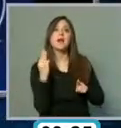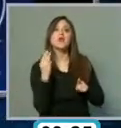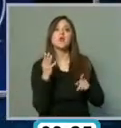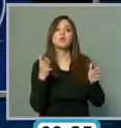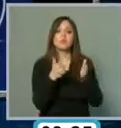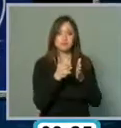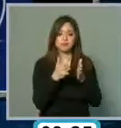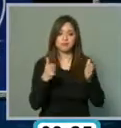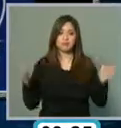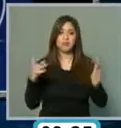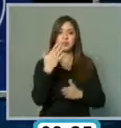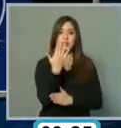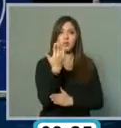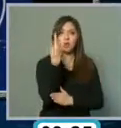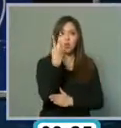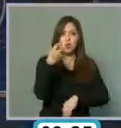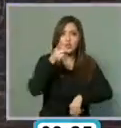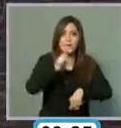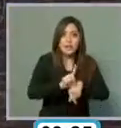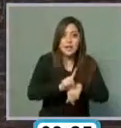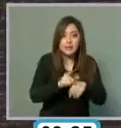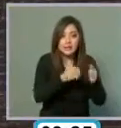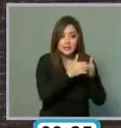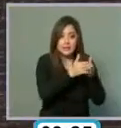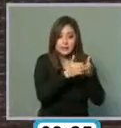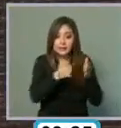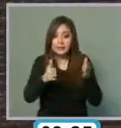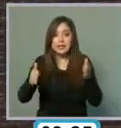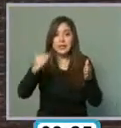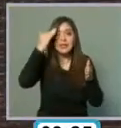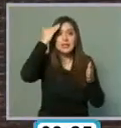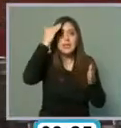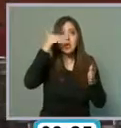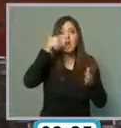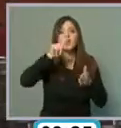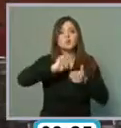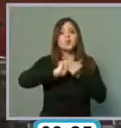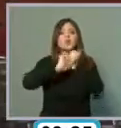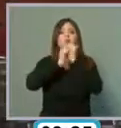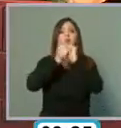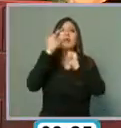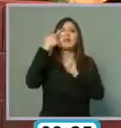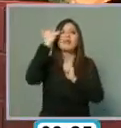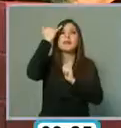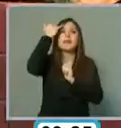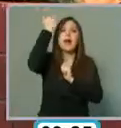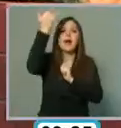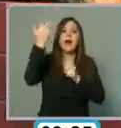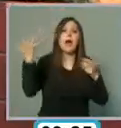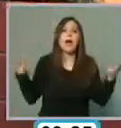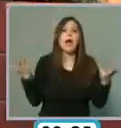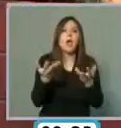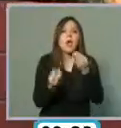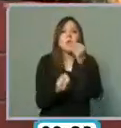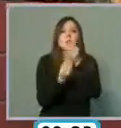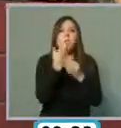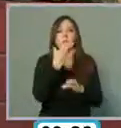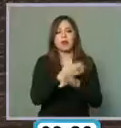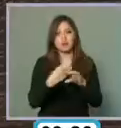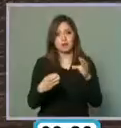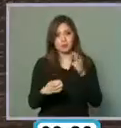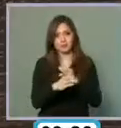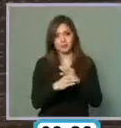52 días. Ok. Ese es el mejor momento para construir, sembrar o iniciar algo nuevo. Ok. Ya,